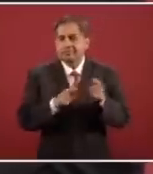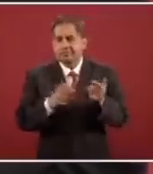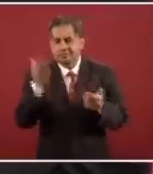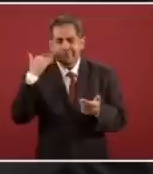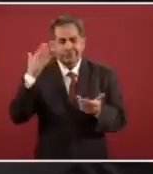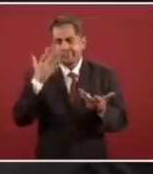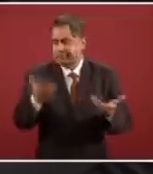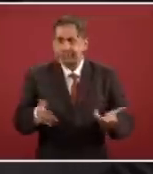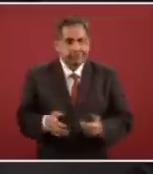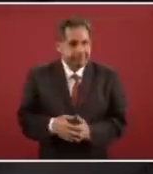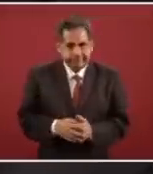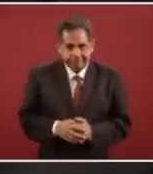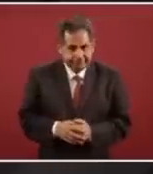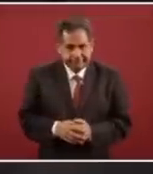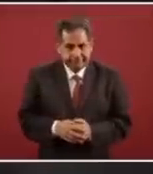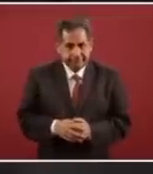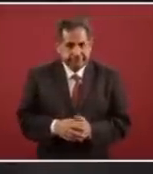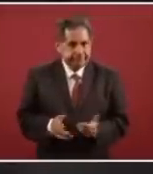Todavía